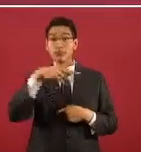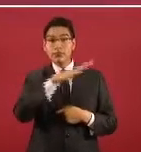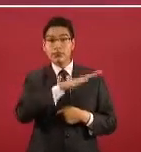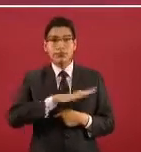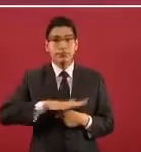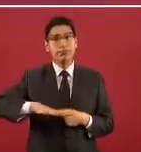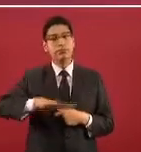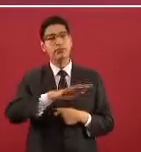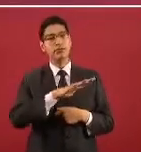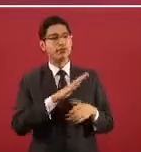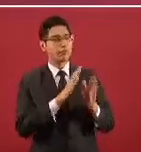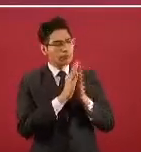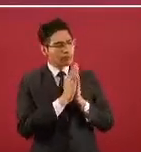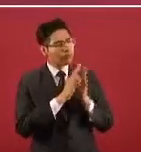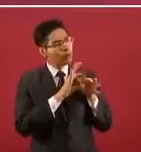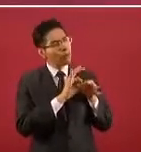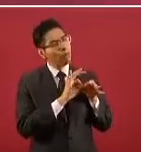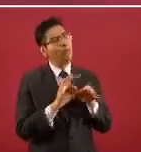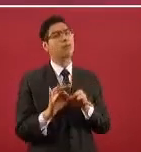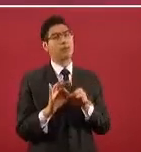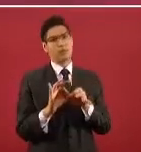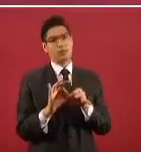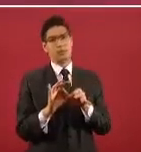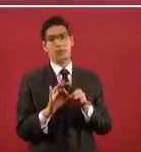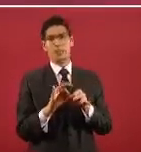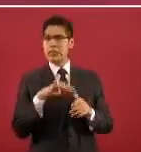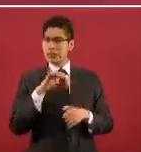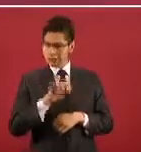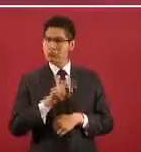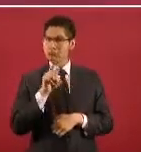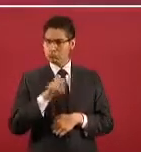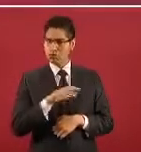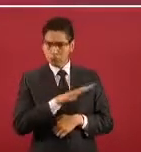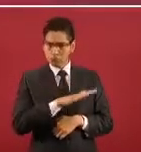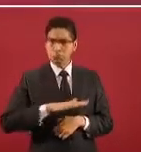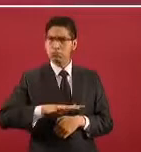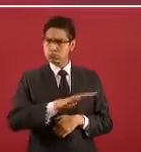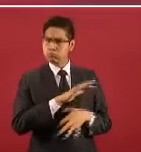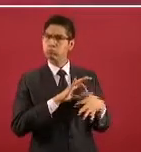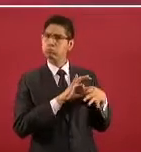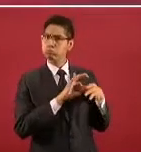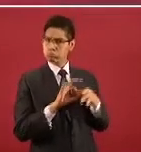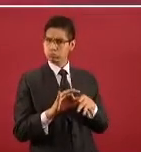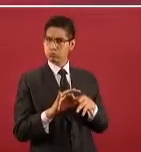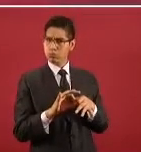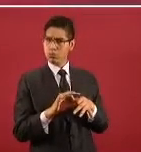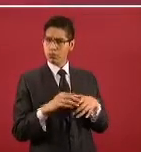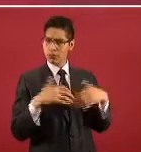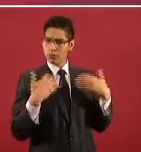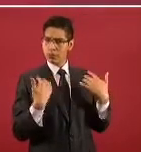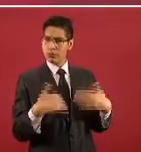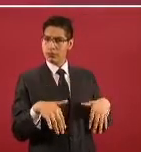Y les puedo decir que hay mucha unidad en el pueblo de México.